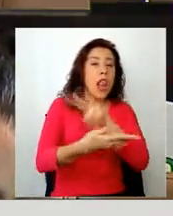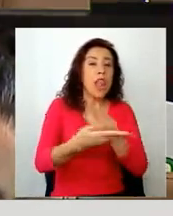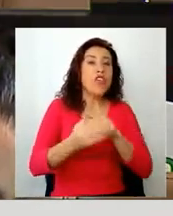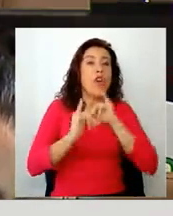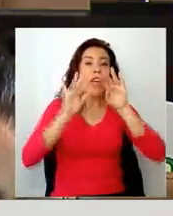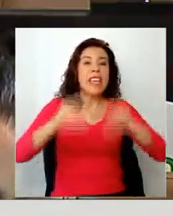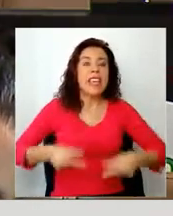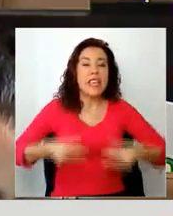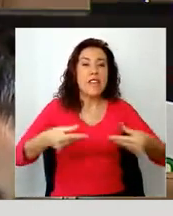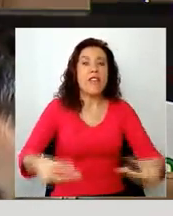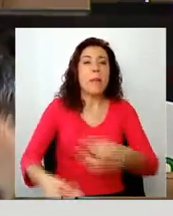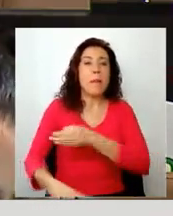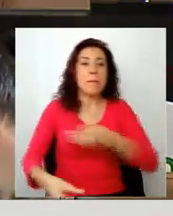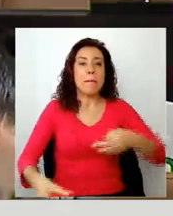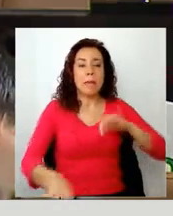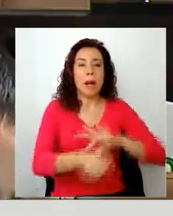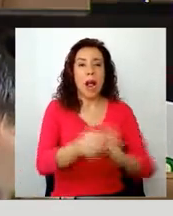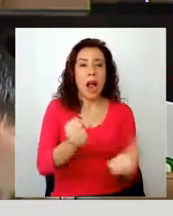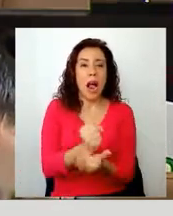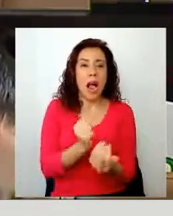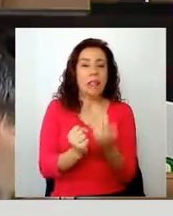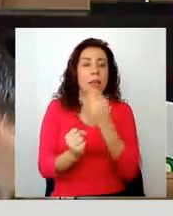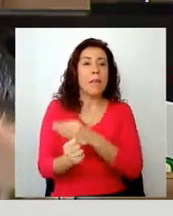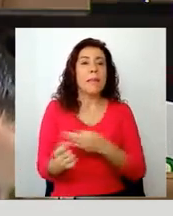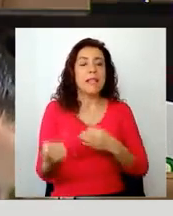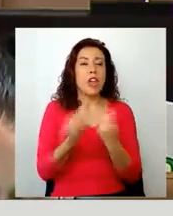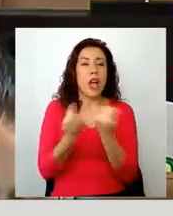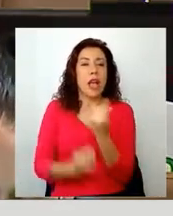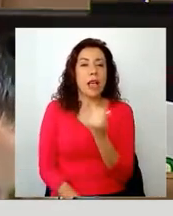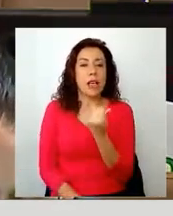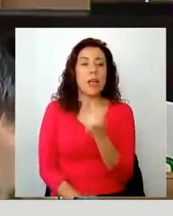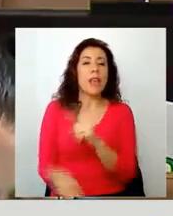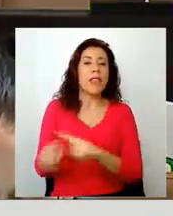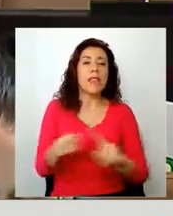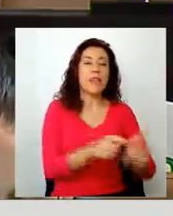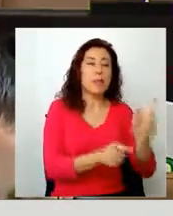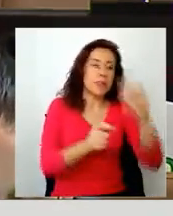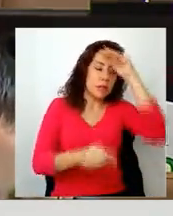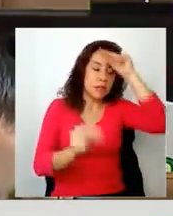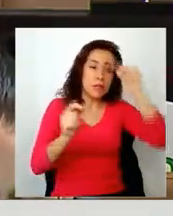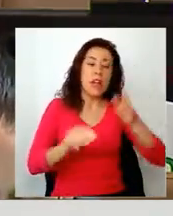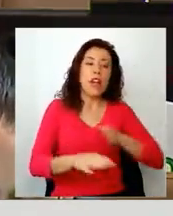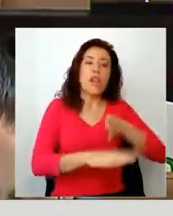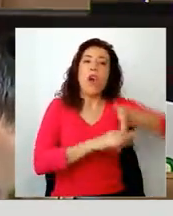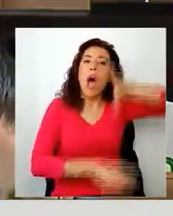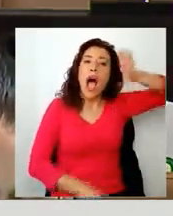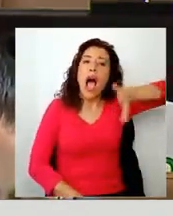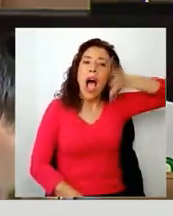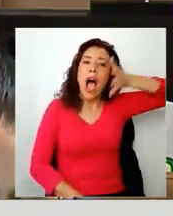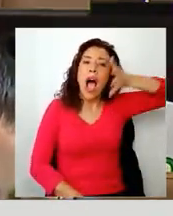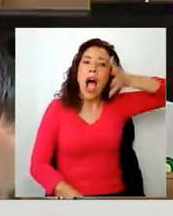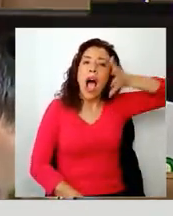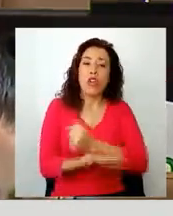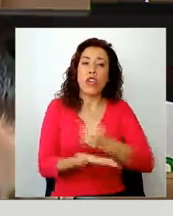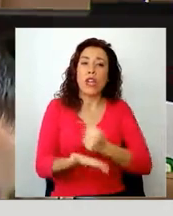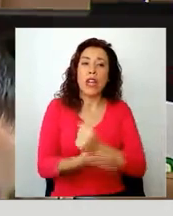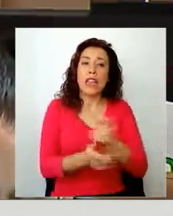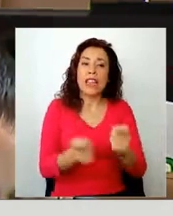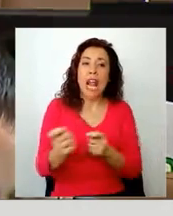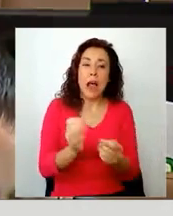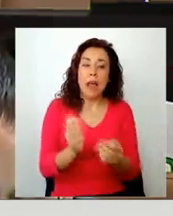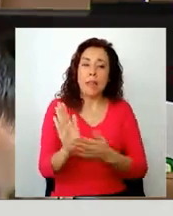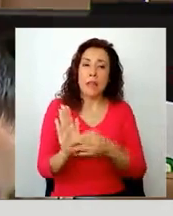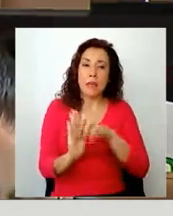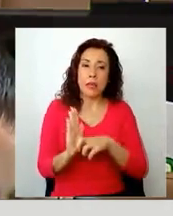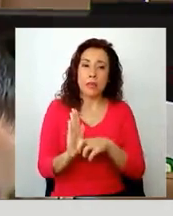de Hacienda como del Ministerio de economía como de distintos académicos que pudieron exponer durante toda la tramitación de este proceso Entonces cuando